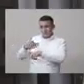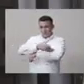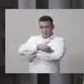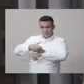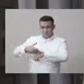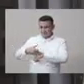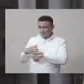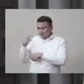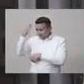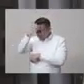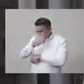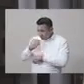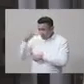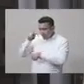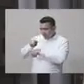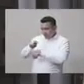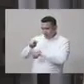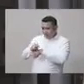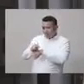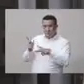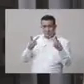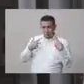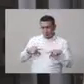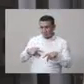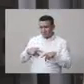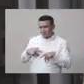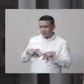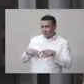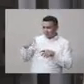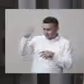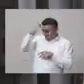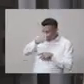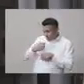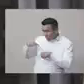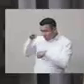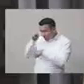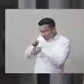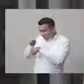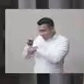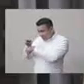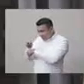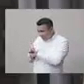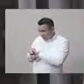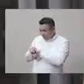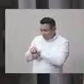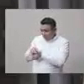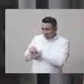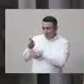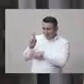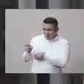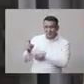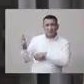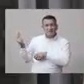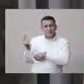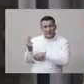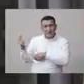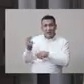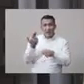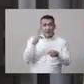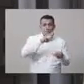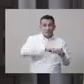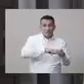monitorear y alertarnos sobre la necesidad de trasladar oportunamente al hospital a un contagiado,